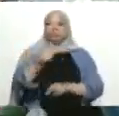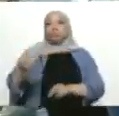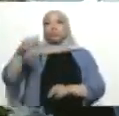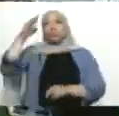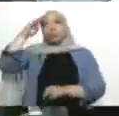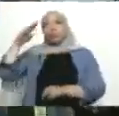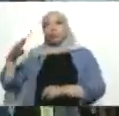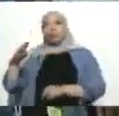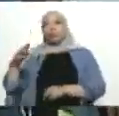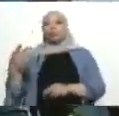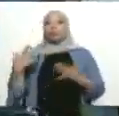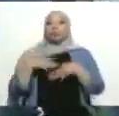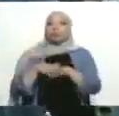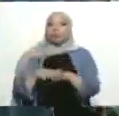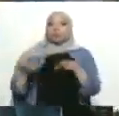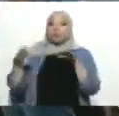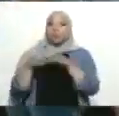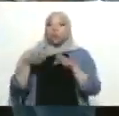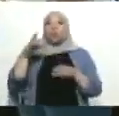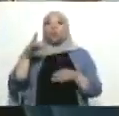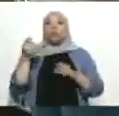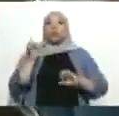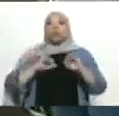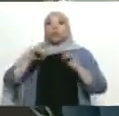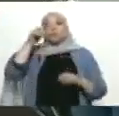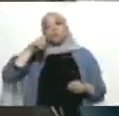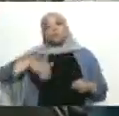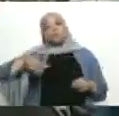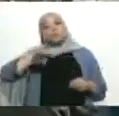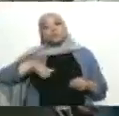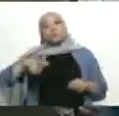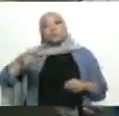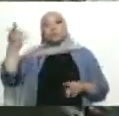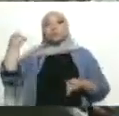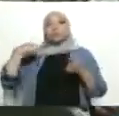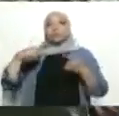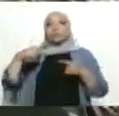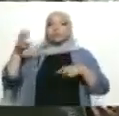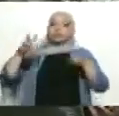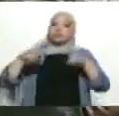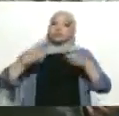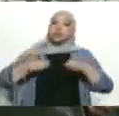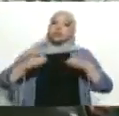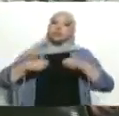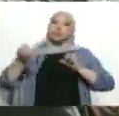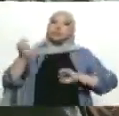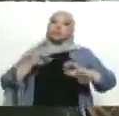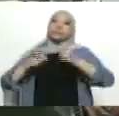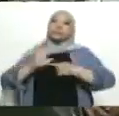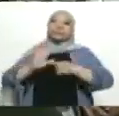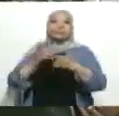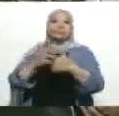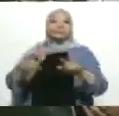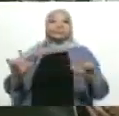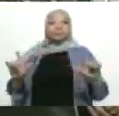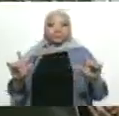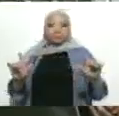a cada uno de los integrantes de la Fuerza Armada y del poder popular que ese día expusieron su vida para la defensa de la patria, que ese